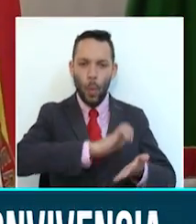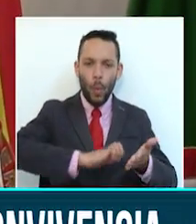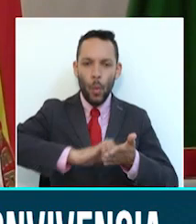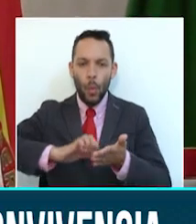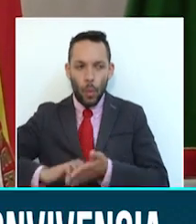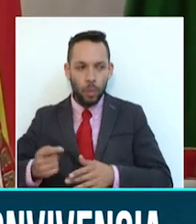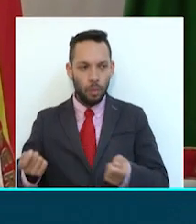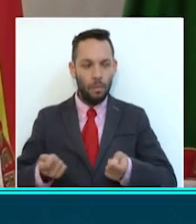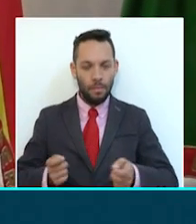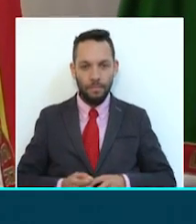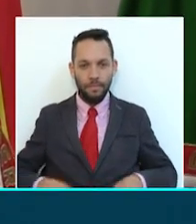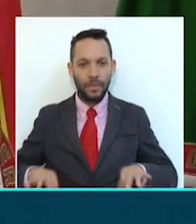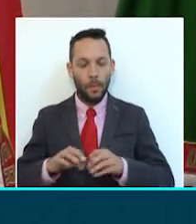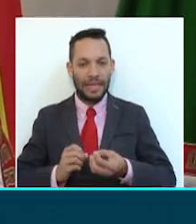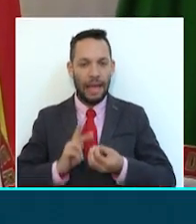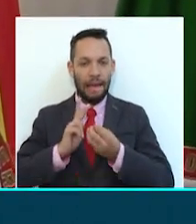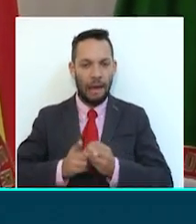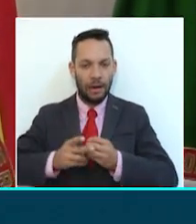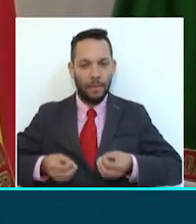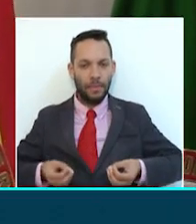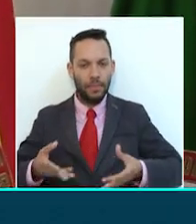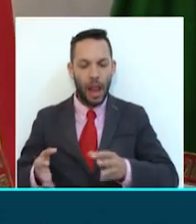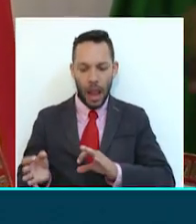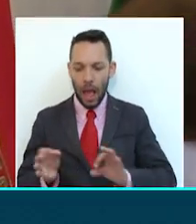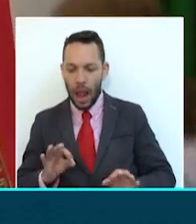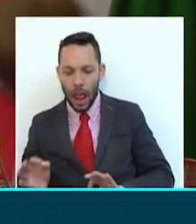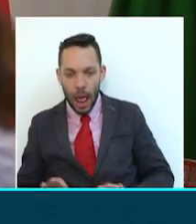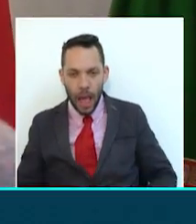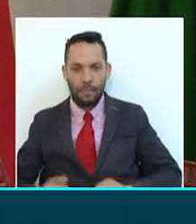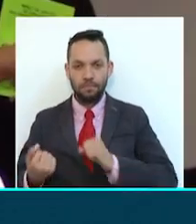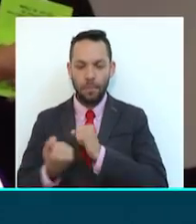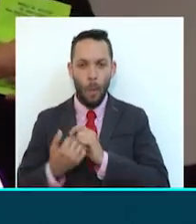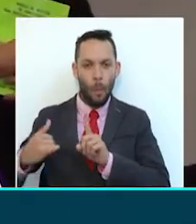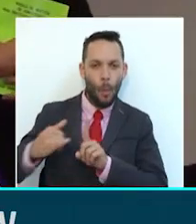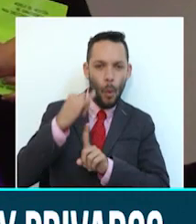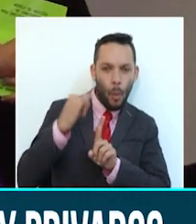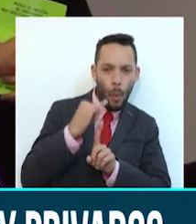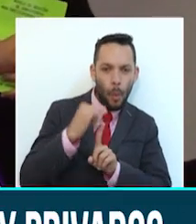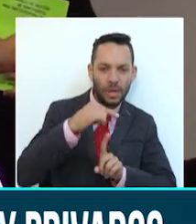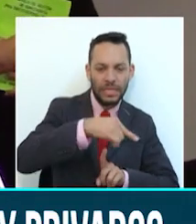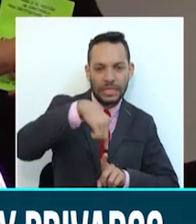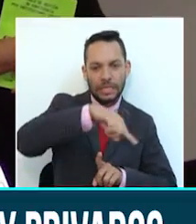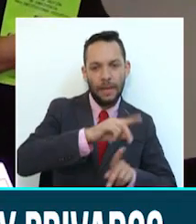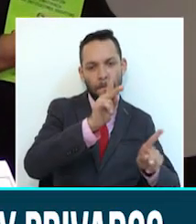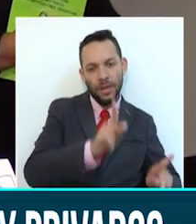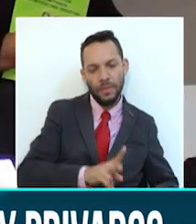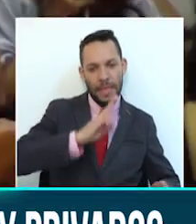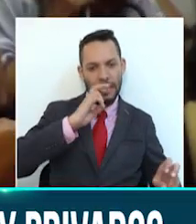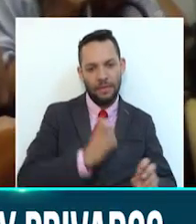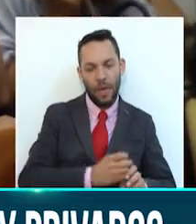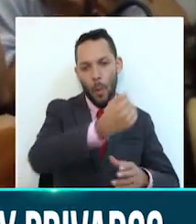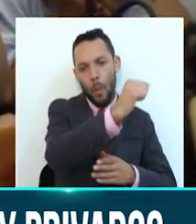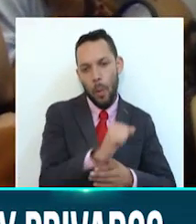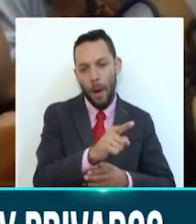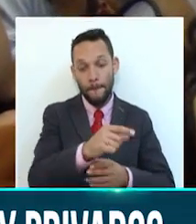una herramienta fundamental para la prevención e intervención del acoso escolar en el territorio risaraldense, que no es un problema solamente de